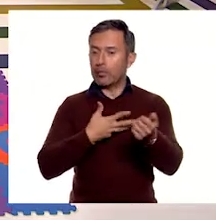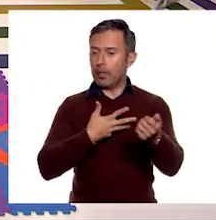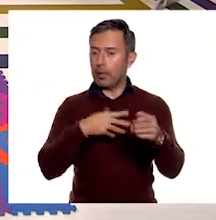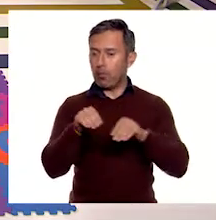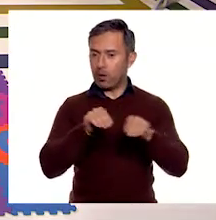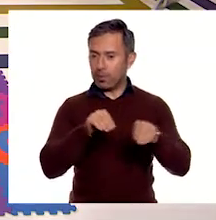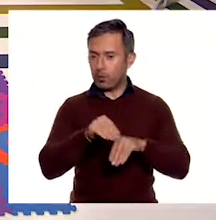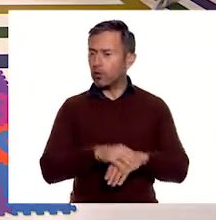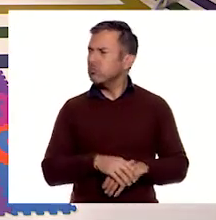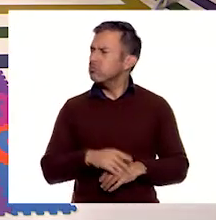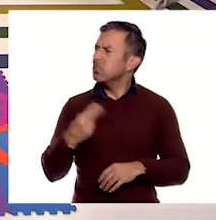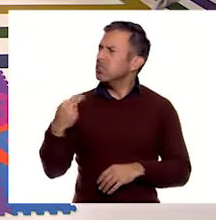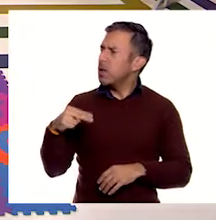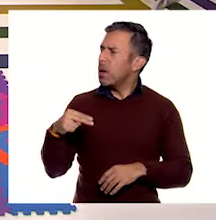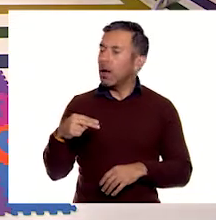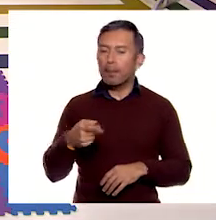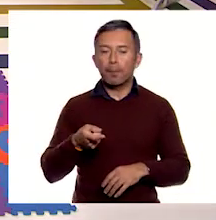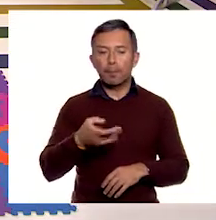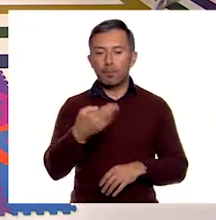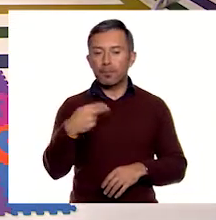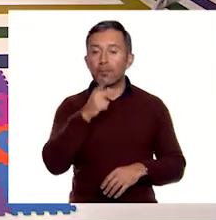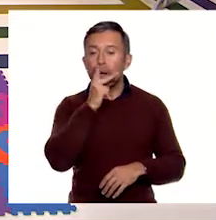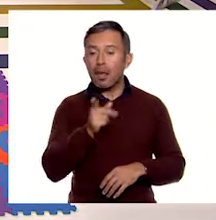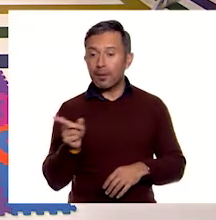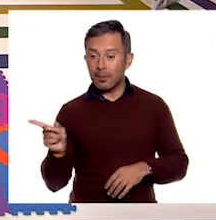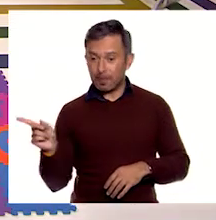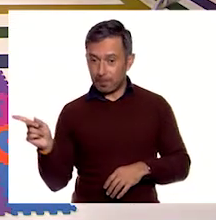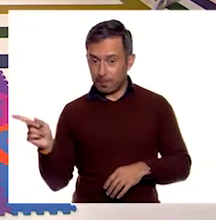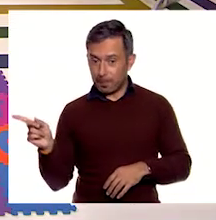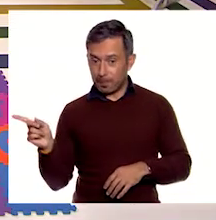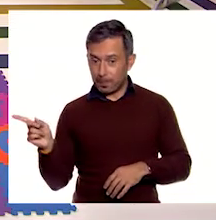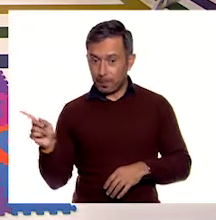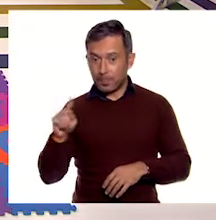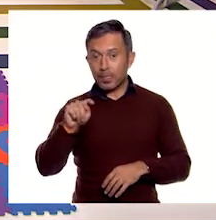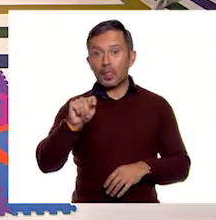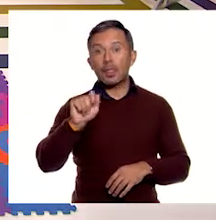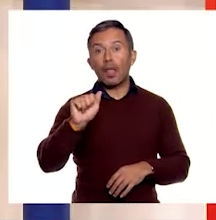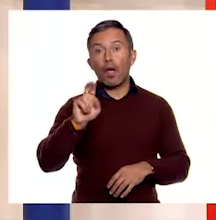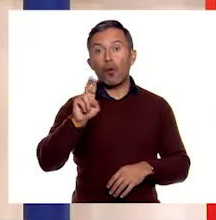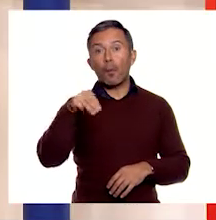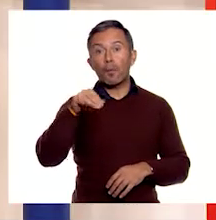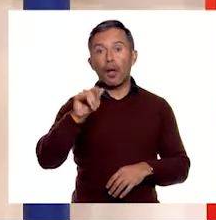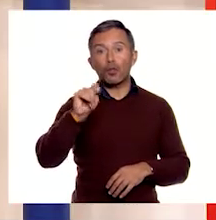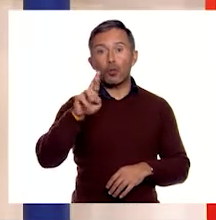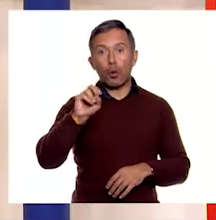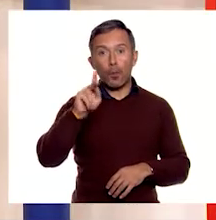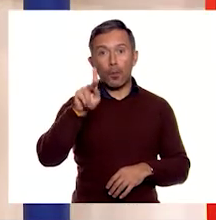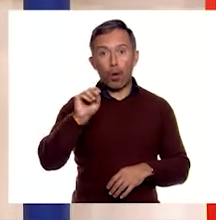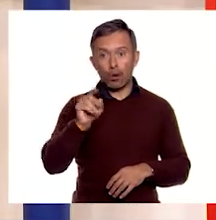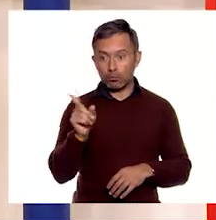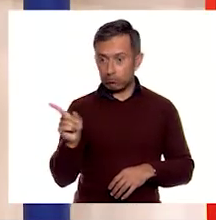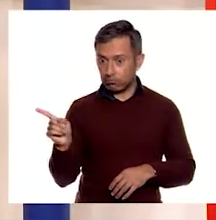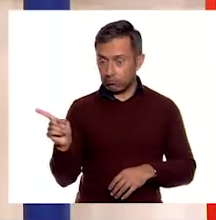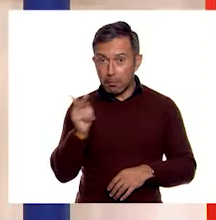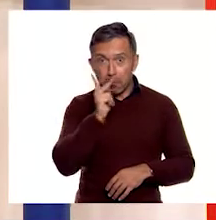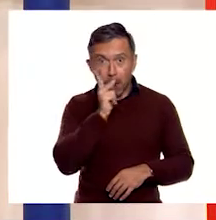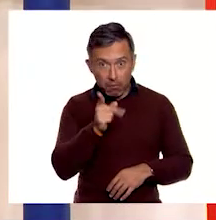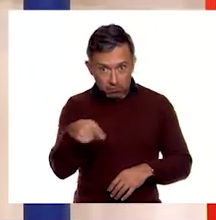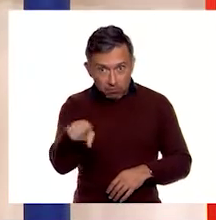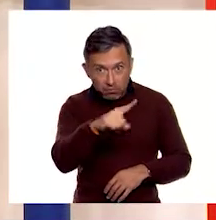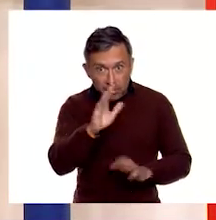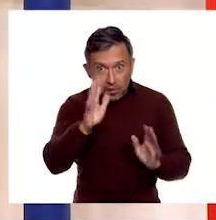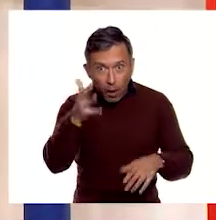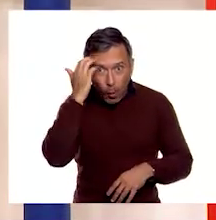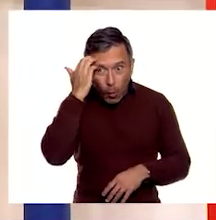Sí. ¿Cómo se llama? Taumátropo. Taumátropo. Ajá. ¿Lo habían escuchado, niñas y niños? ¿Taumátropo? No. No, pero no. Pero la maestra